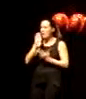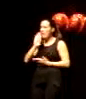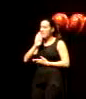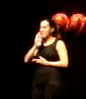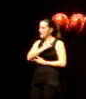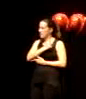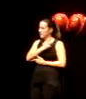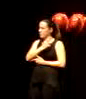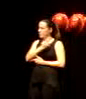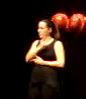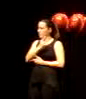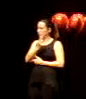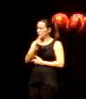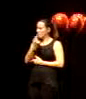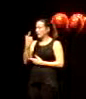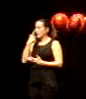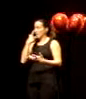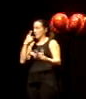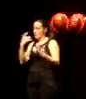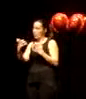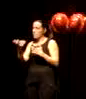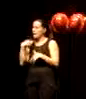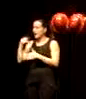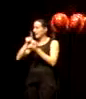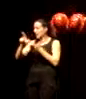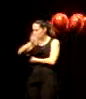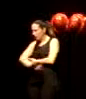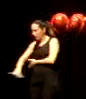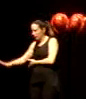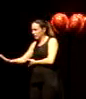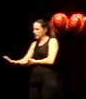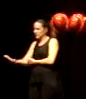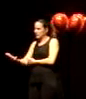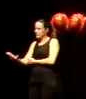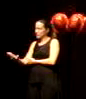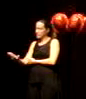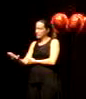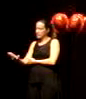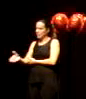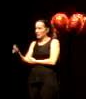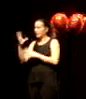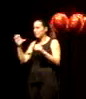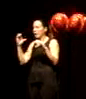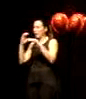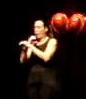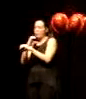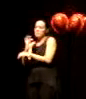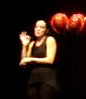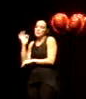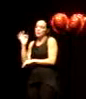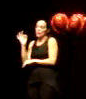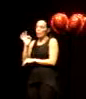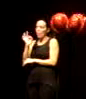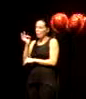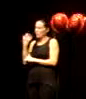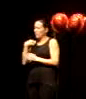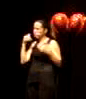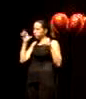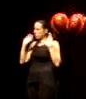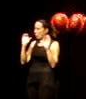interesante de mucha de la obra de literatura infantil y de mucha de los cómics o de determinados